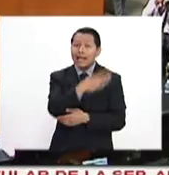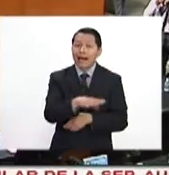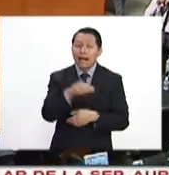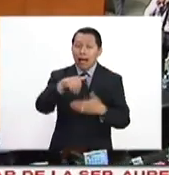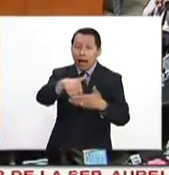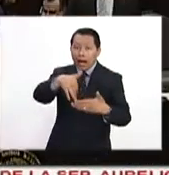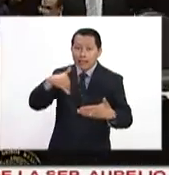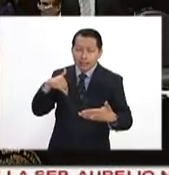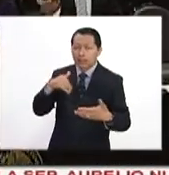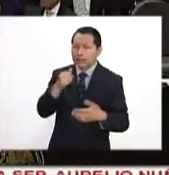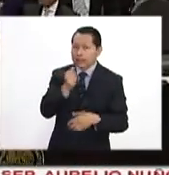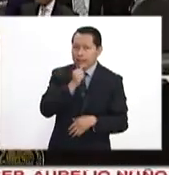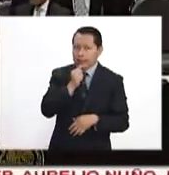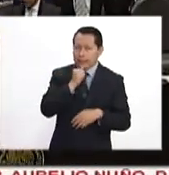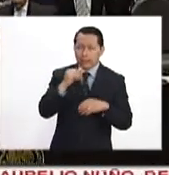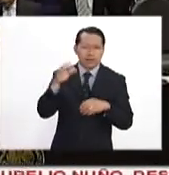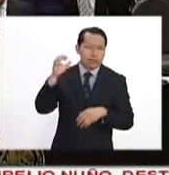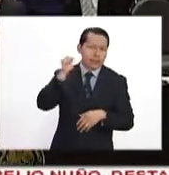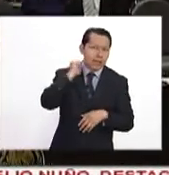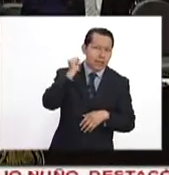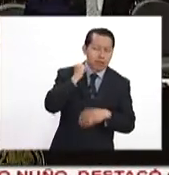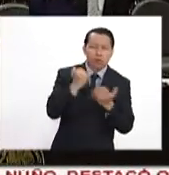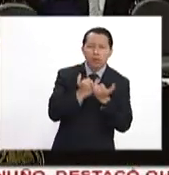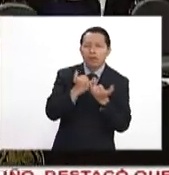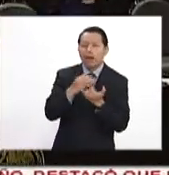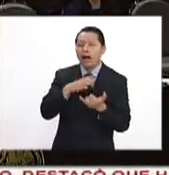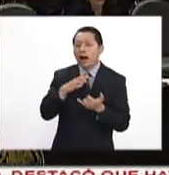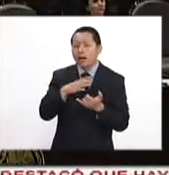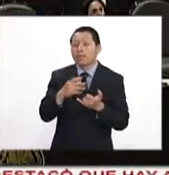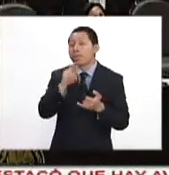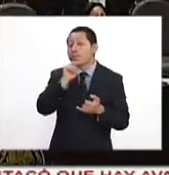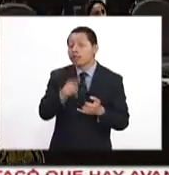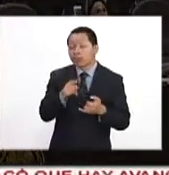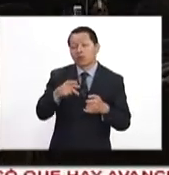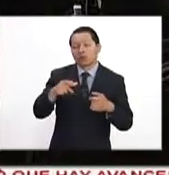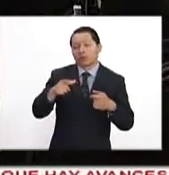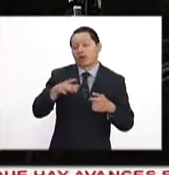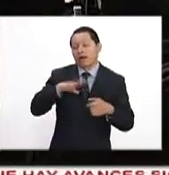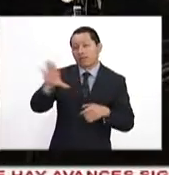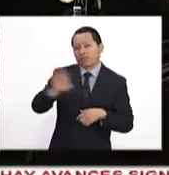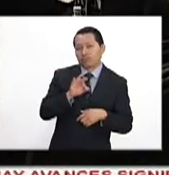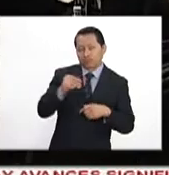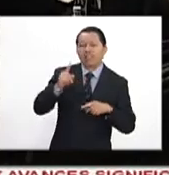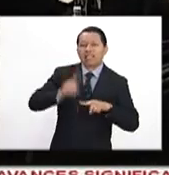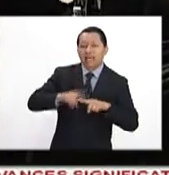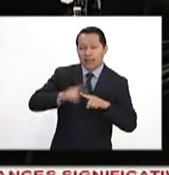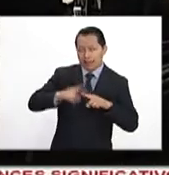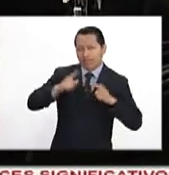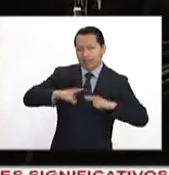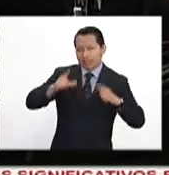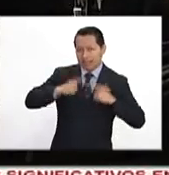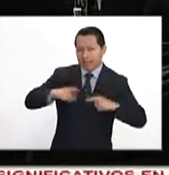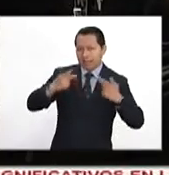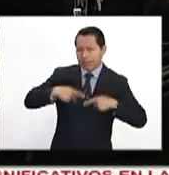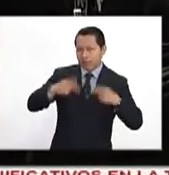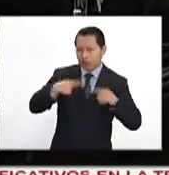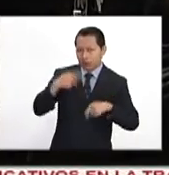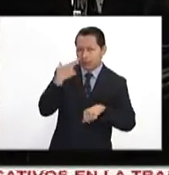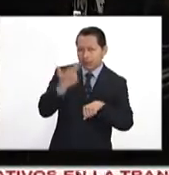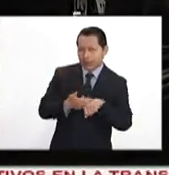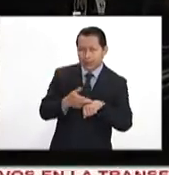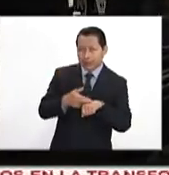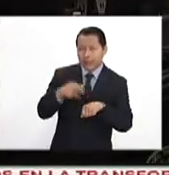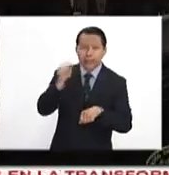archivos que no ha dictaminado el Congreso y el nombramiento de un fiscal anticorrupción que el Senado tampoco ha